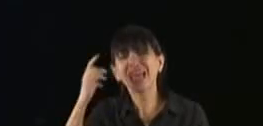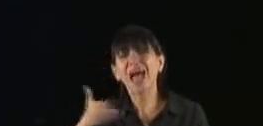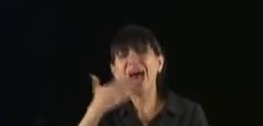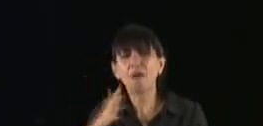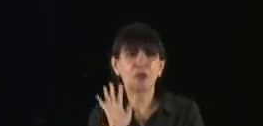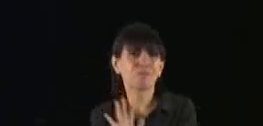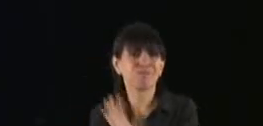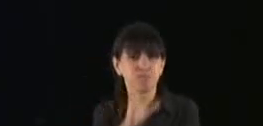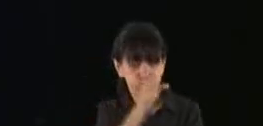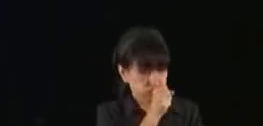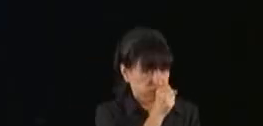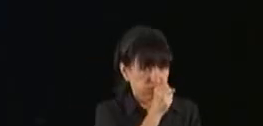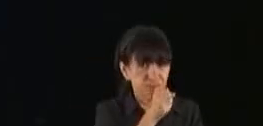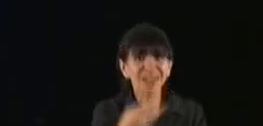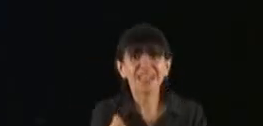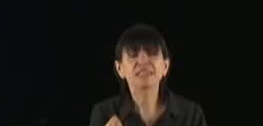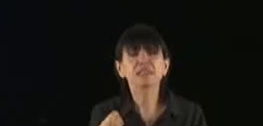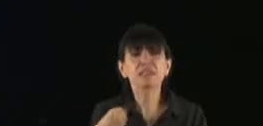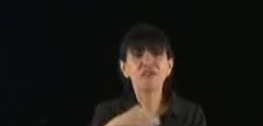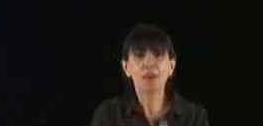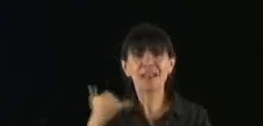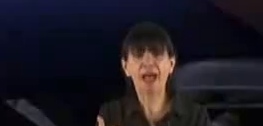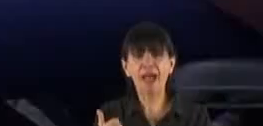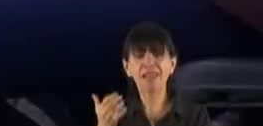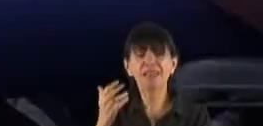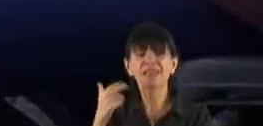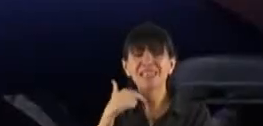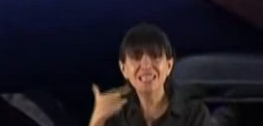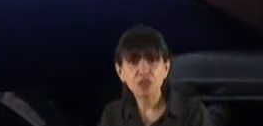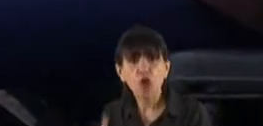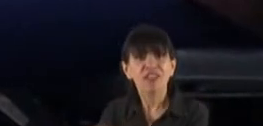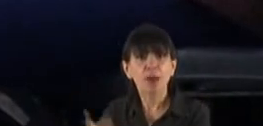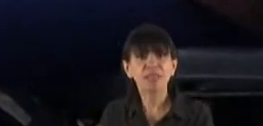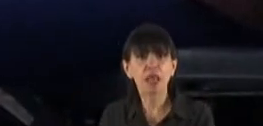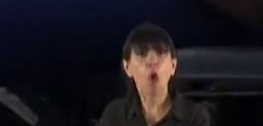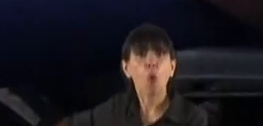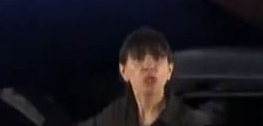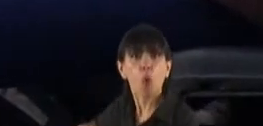tenido un hijo con una discapacidad y lo ocultaban porque no querían hablar de eso.